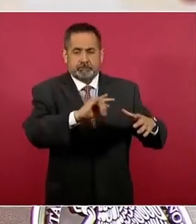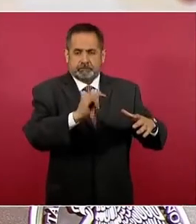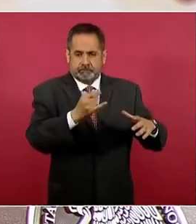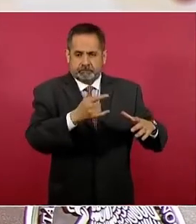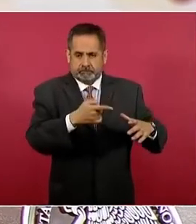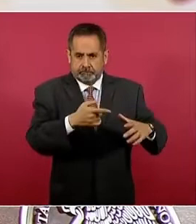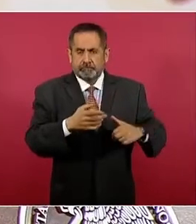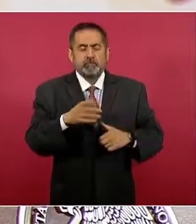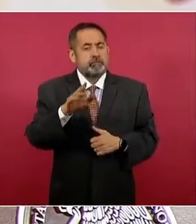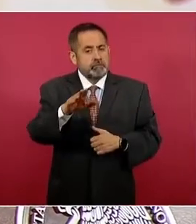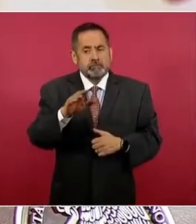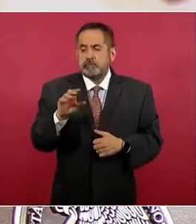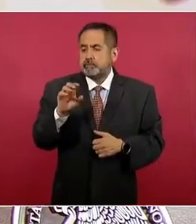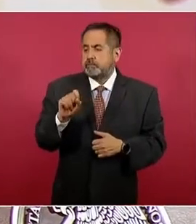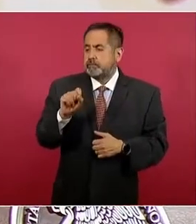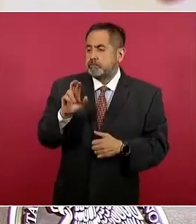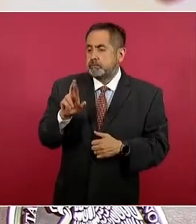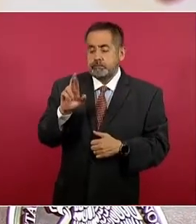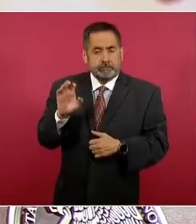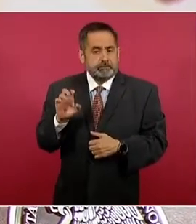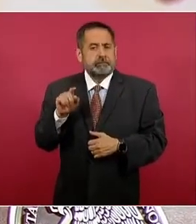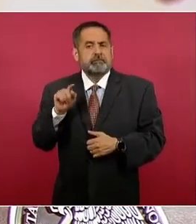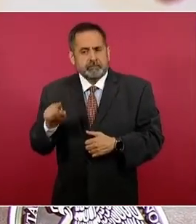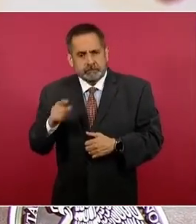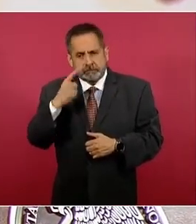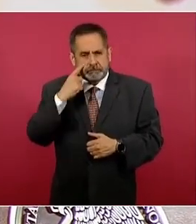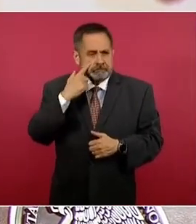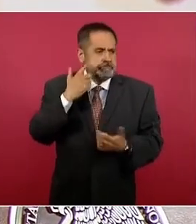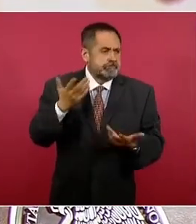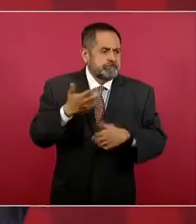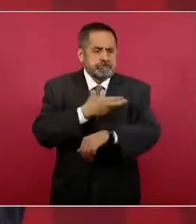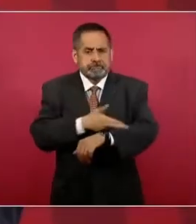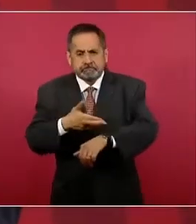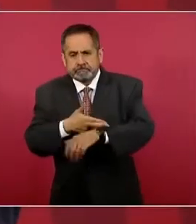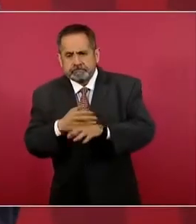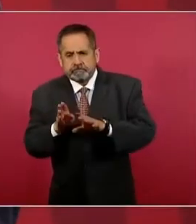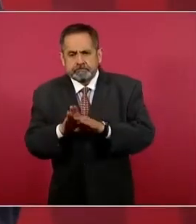Exteriores está atendiendo